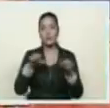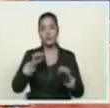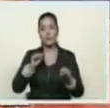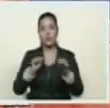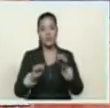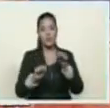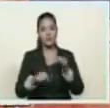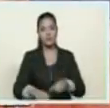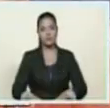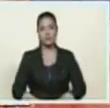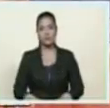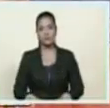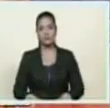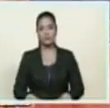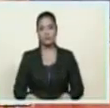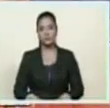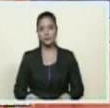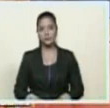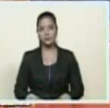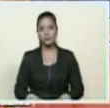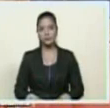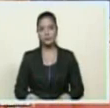para la defensa